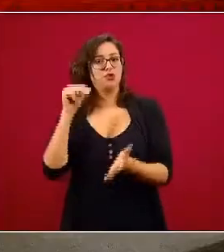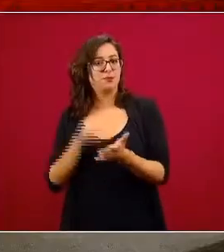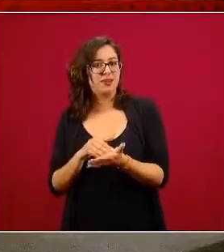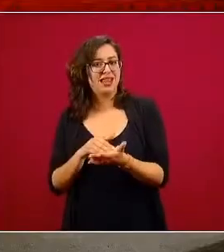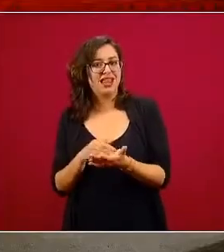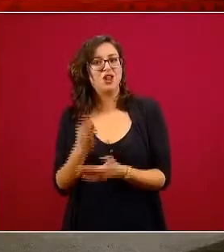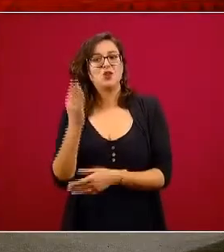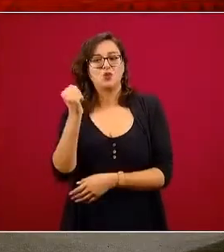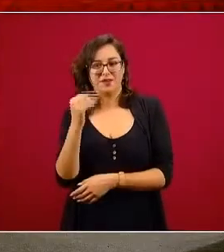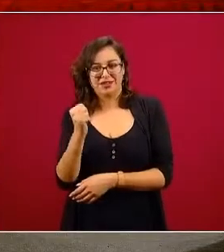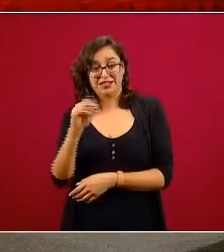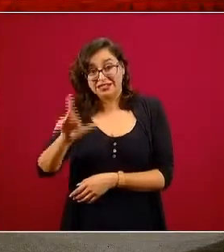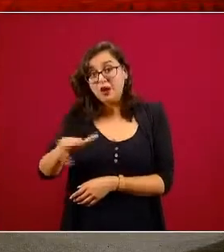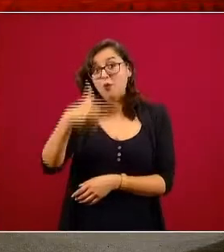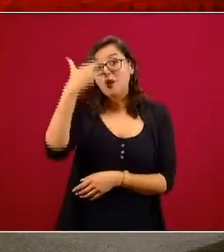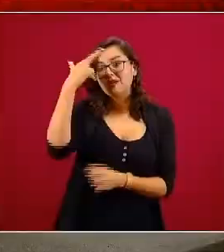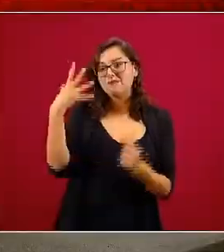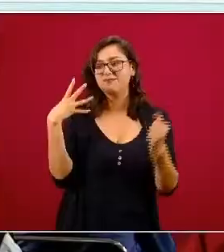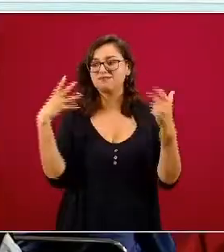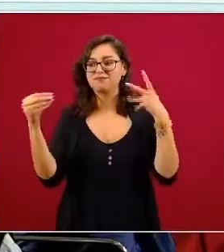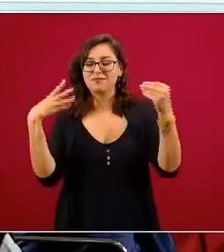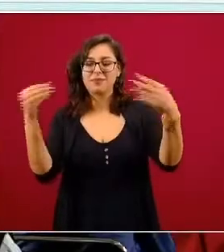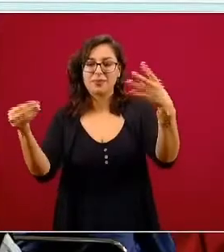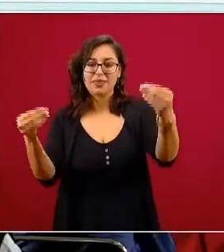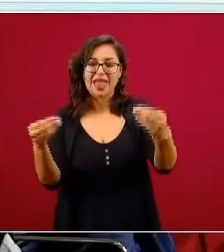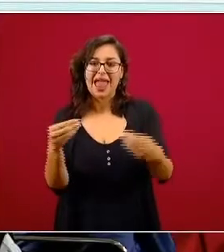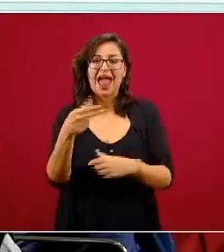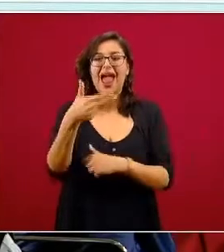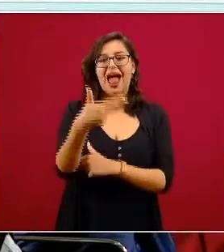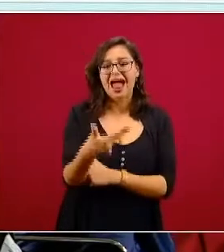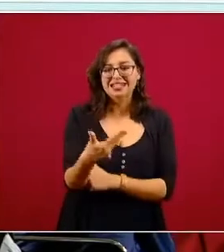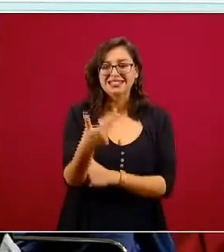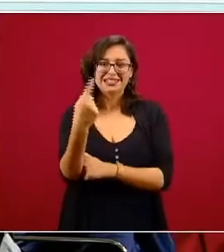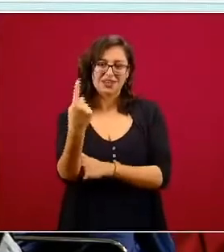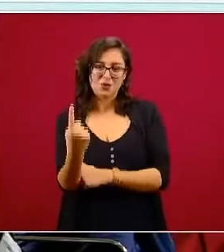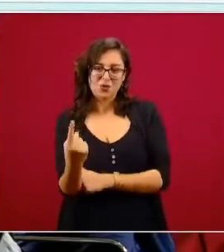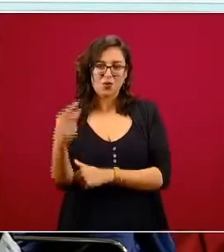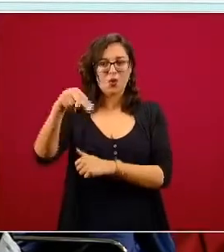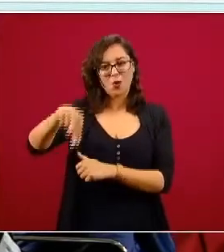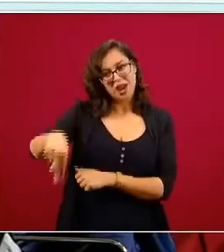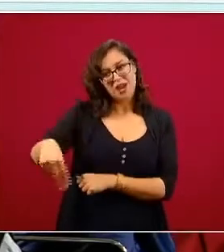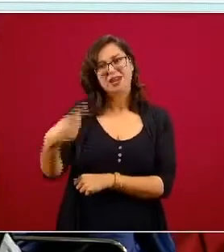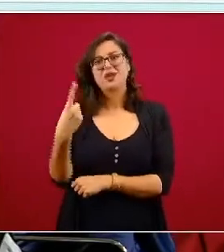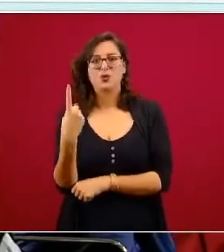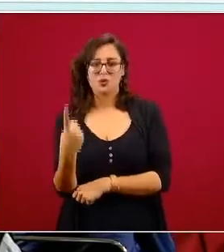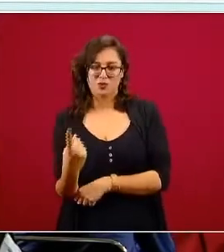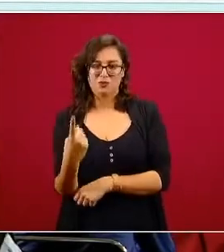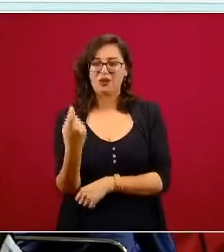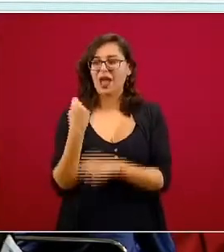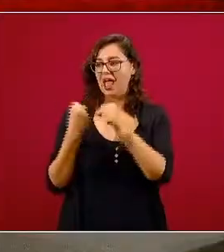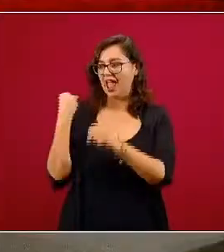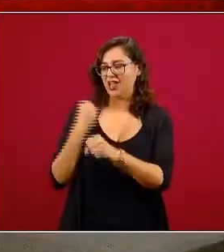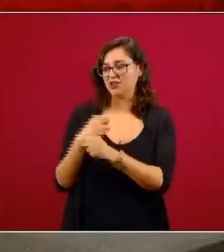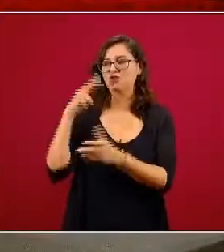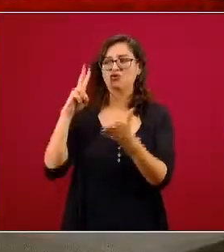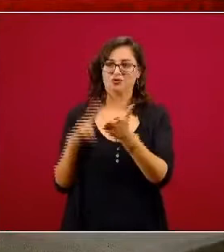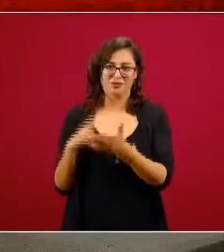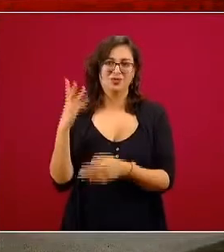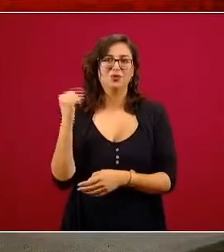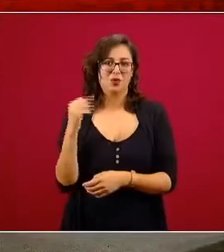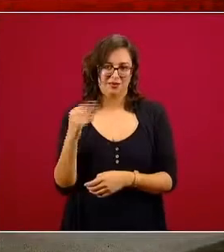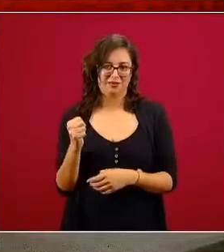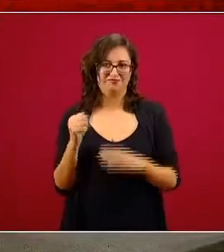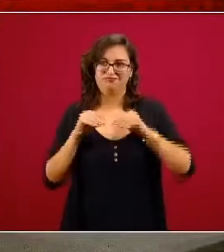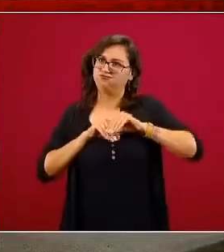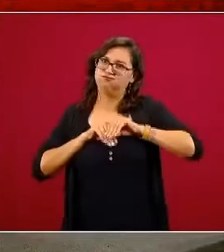la pandemia de influenza H1N1 en 2009, de la que México fue uno de los países protagonistas. Les comento